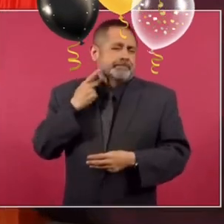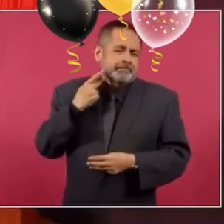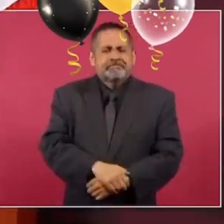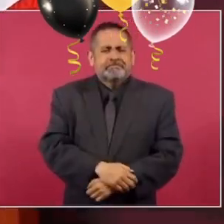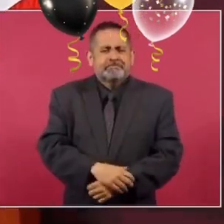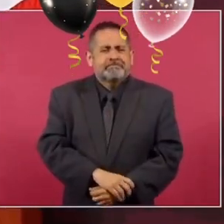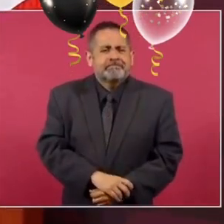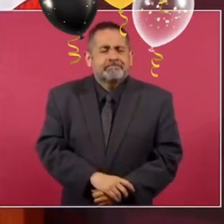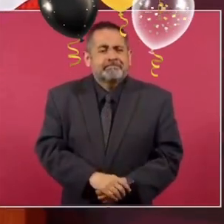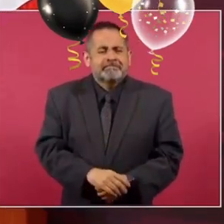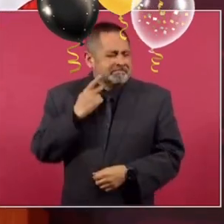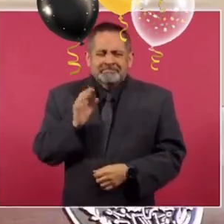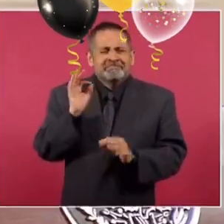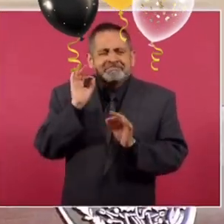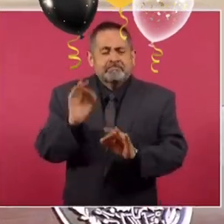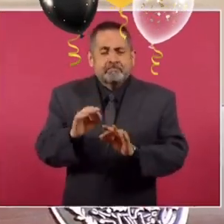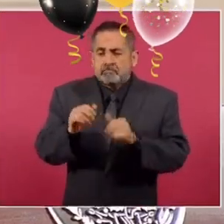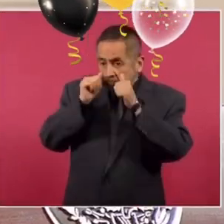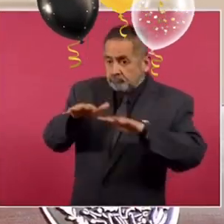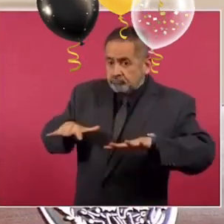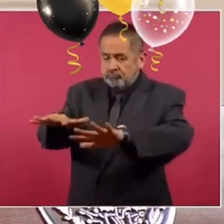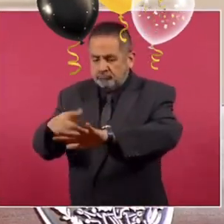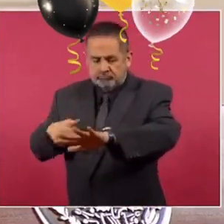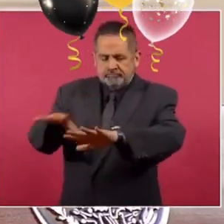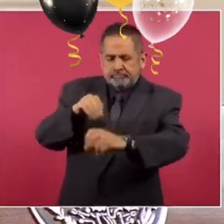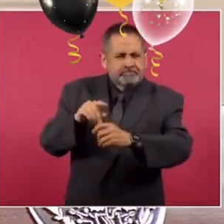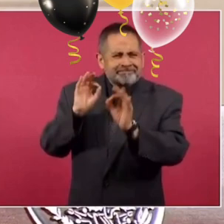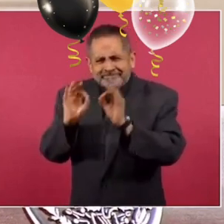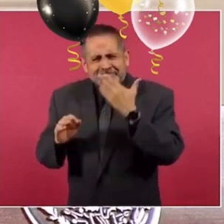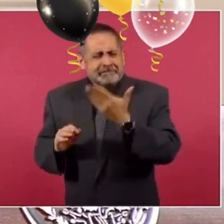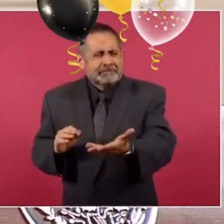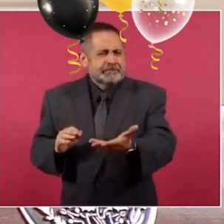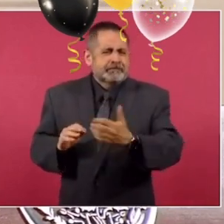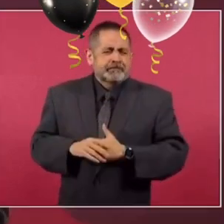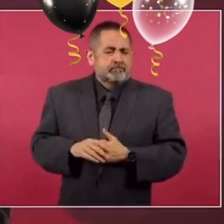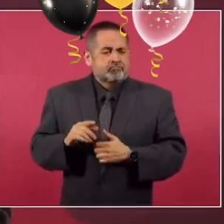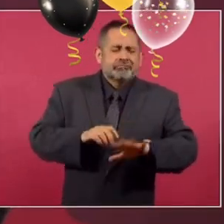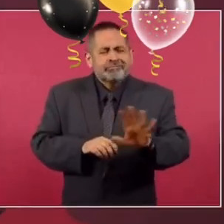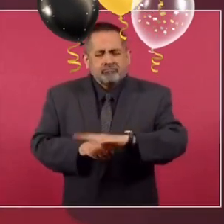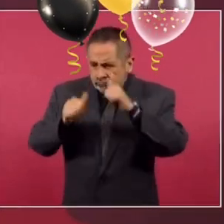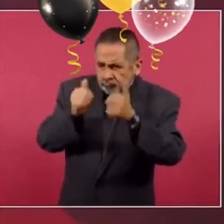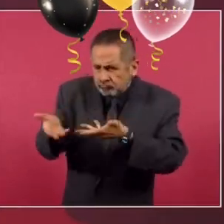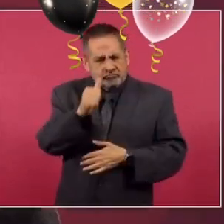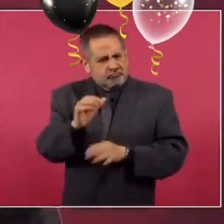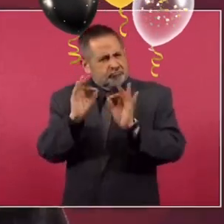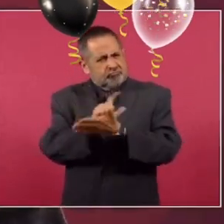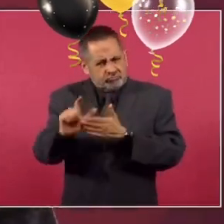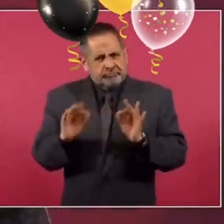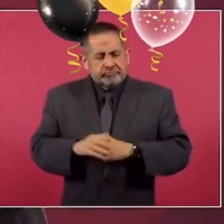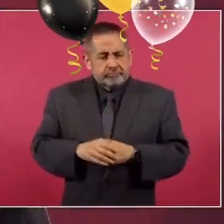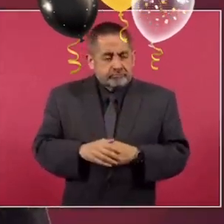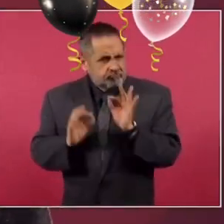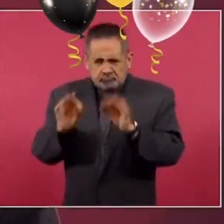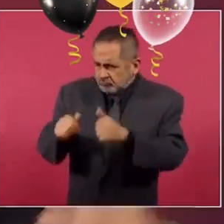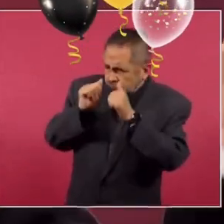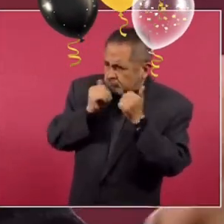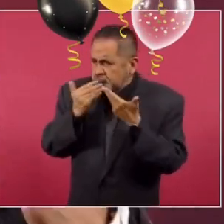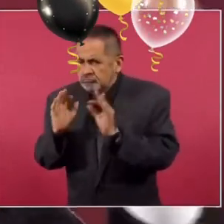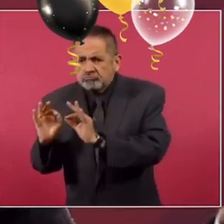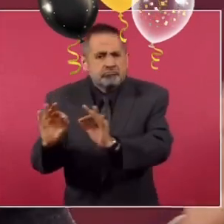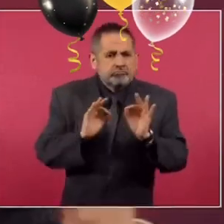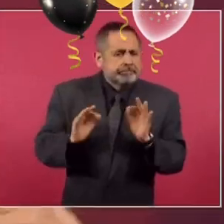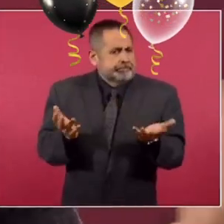lo mismo. Porque si se atiende al pueblo, si no hay autoritarismo, si no hay corrupción, si no se violan los derechos humanos, pues